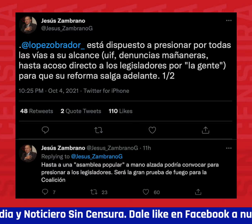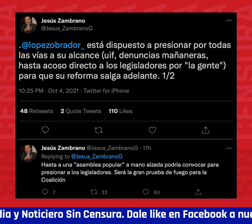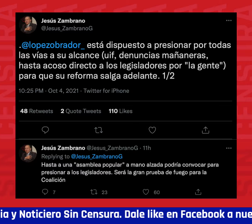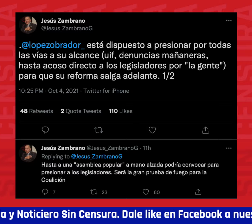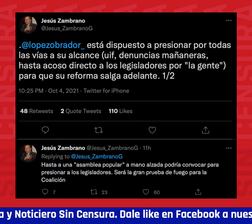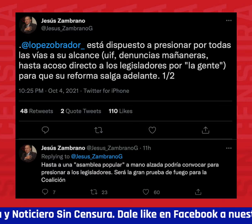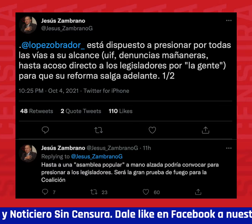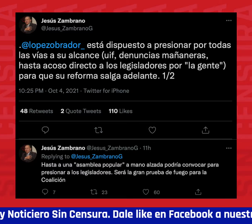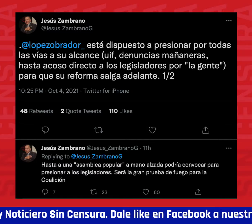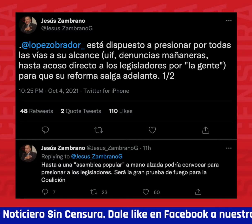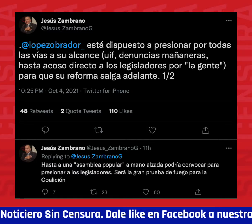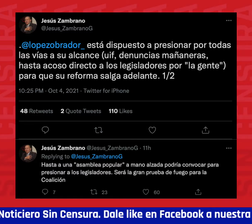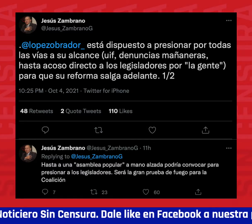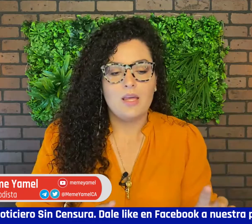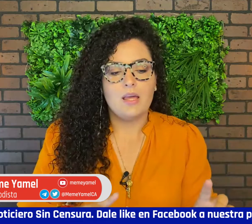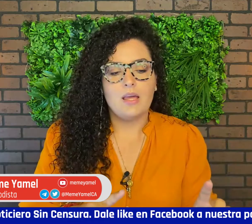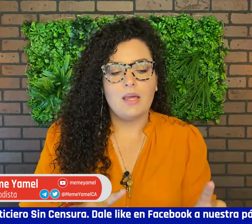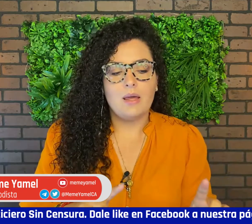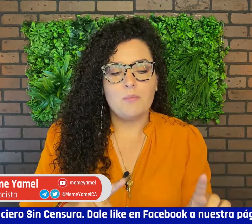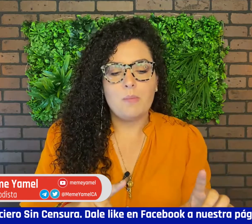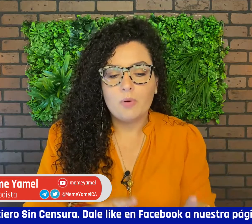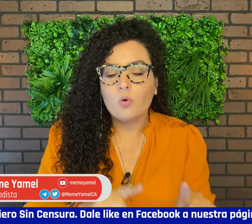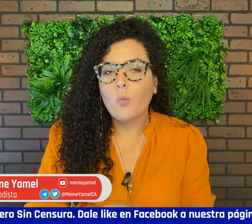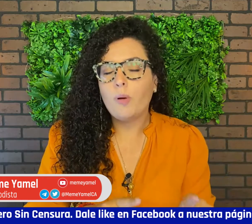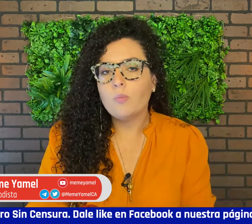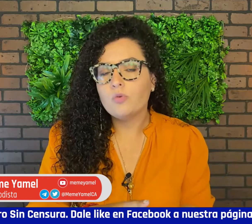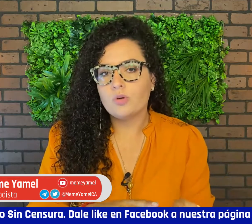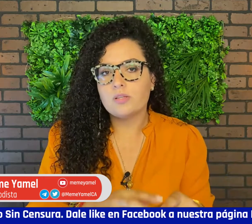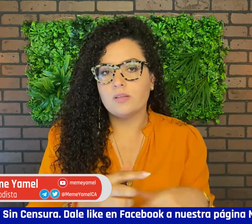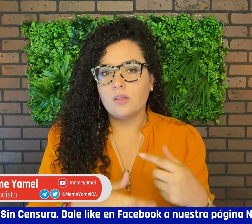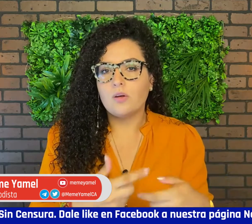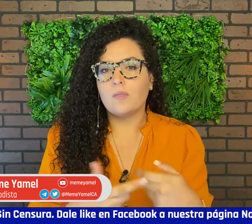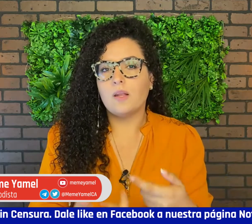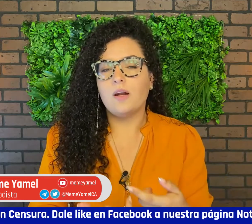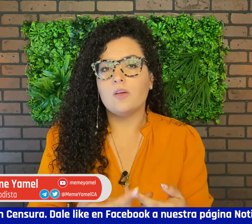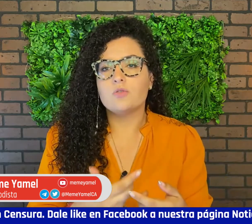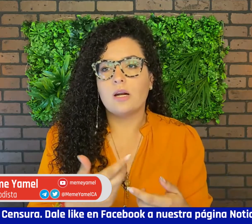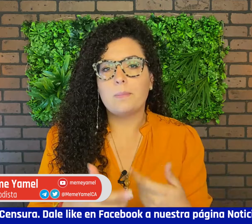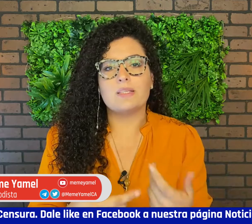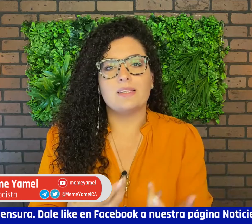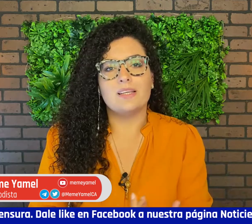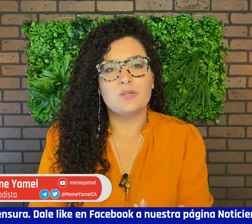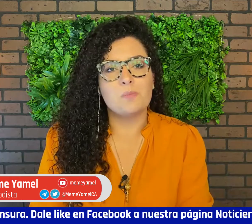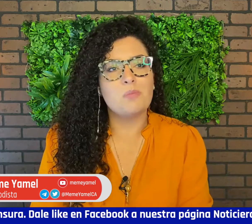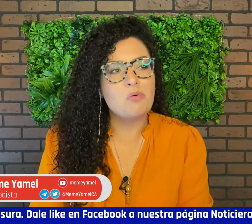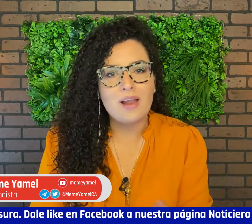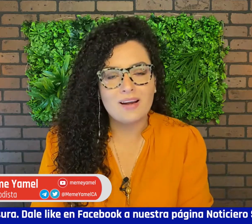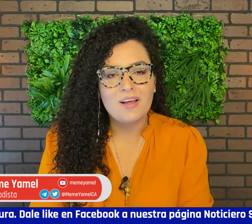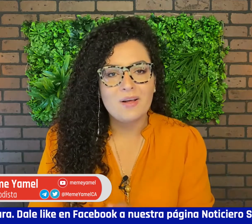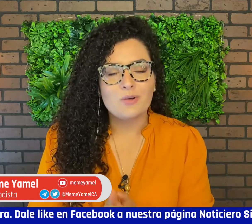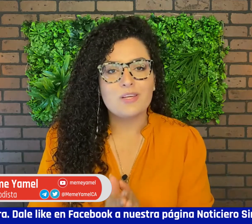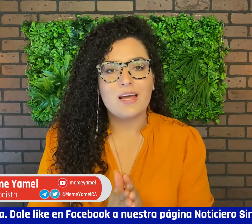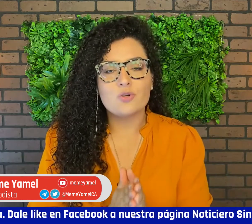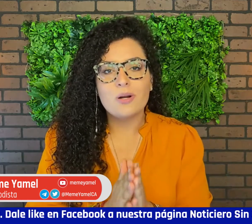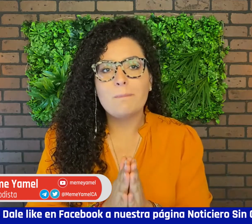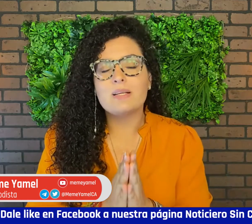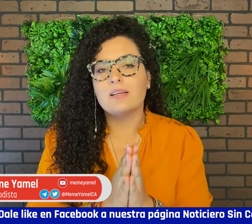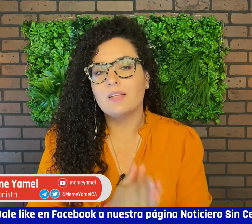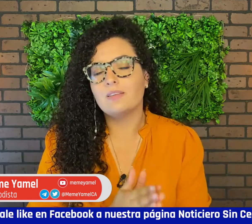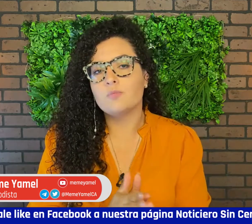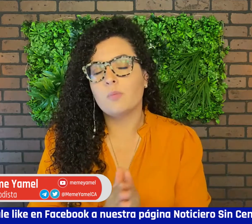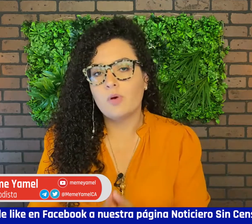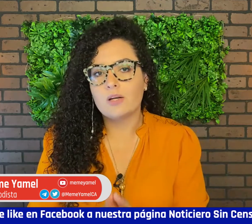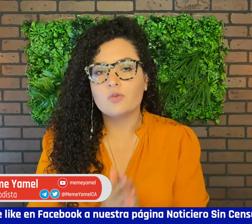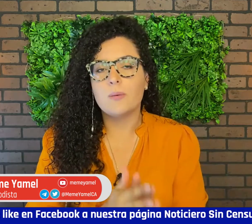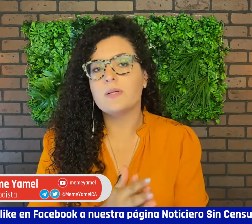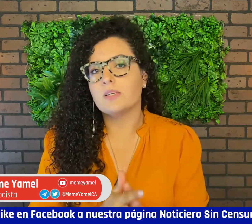más bien, como si tuviera militancia, me preocupa mucho el sentido que tienen ellos de representación popular. O sea, son